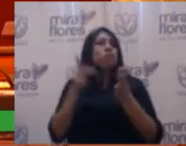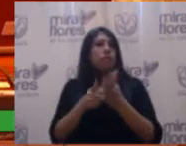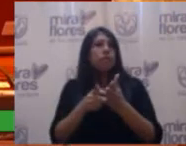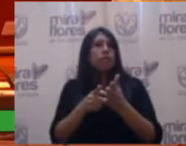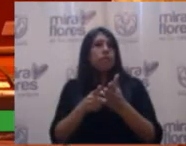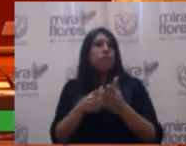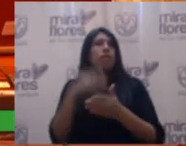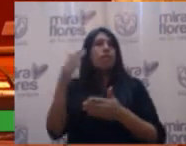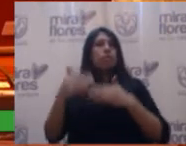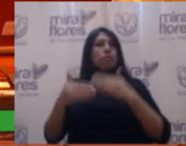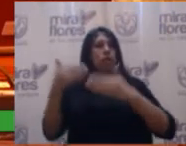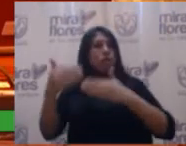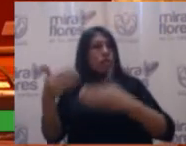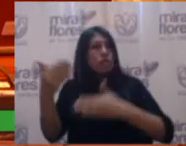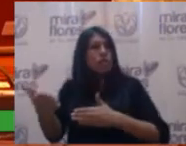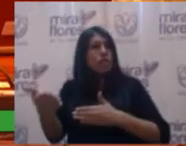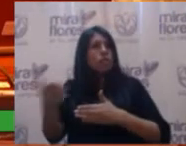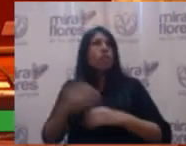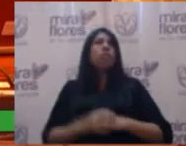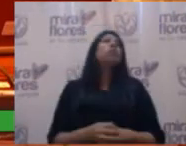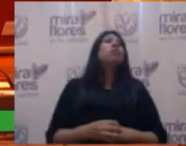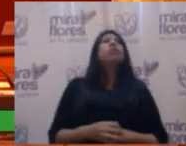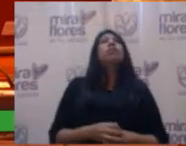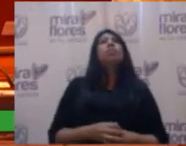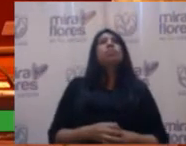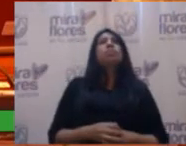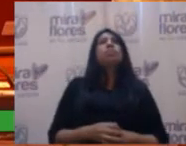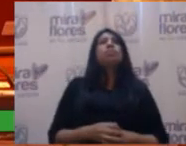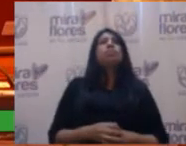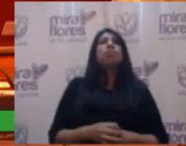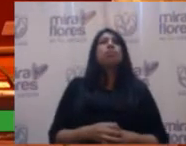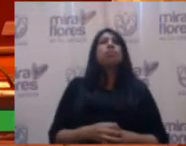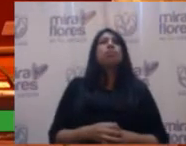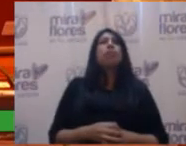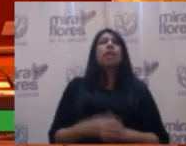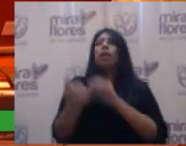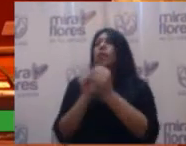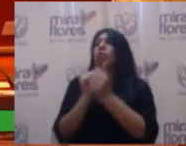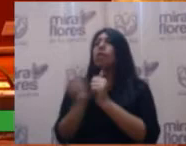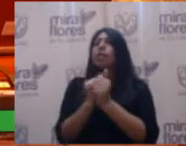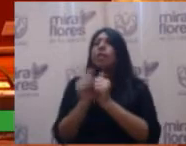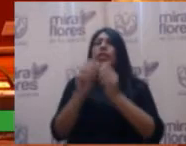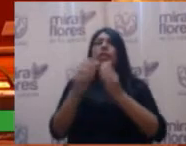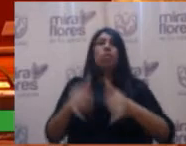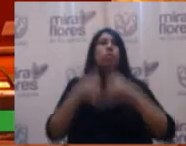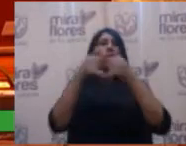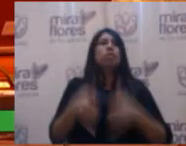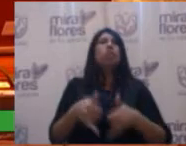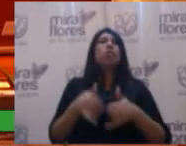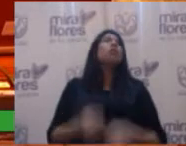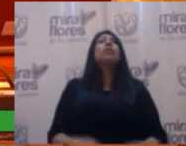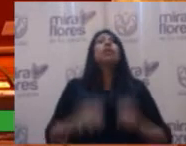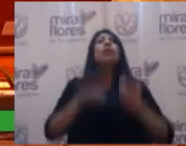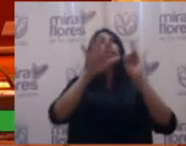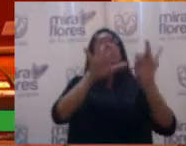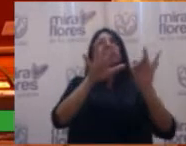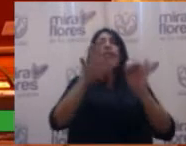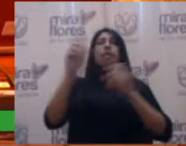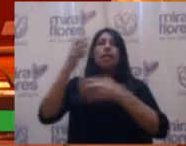estamos en carrera para lo que vendría a ser el concurso o la premiación, que será el 7 de